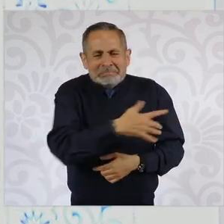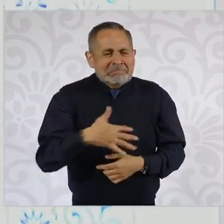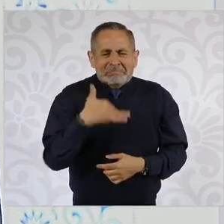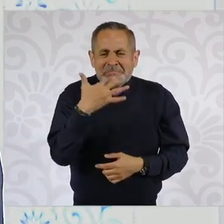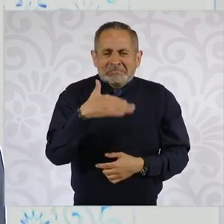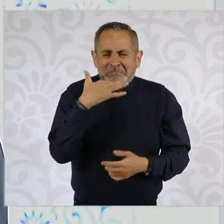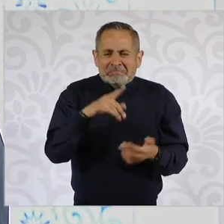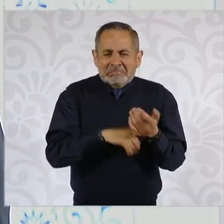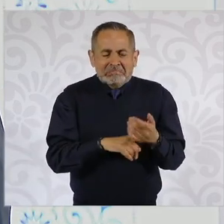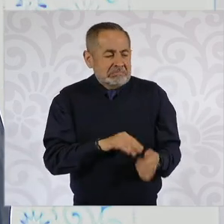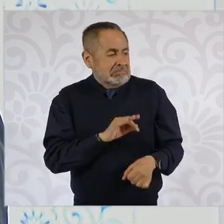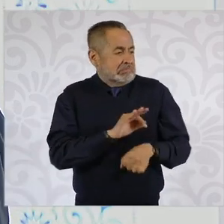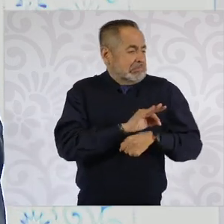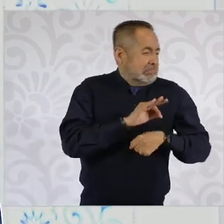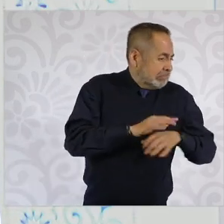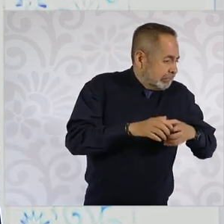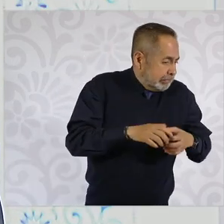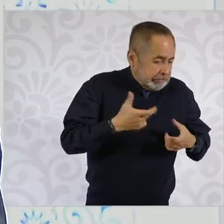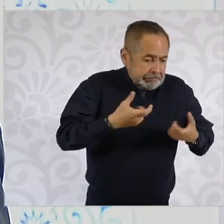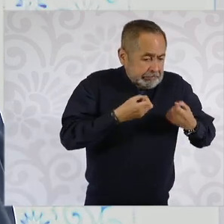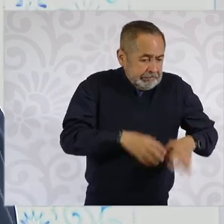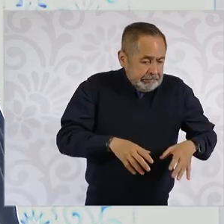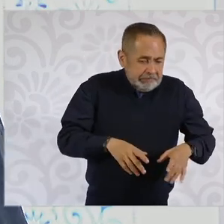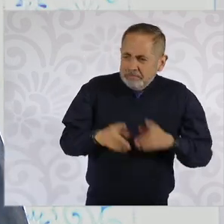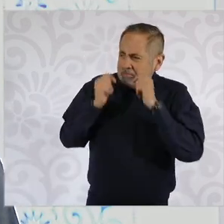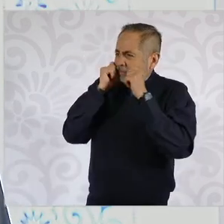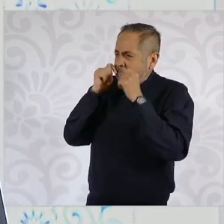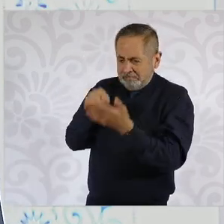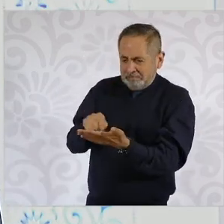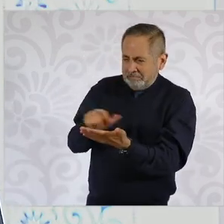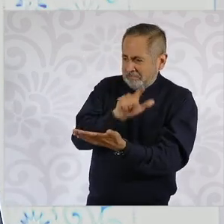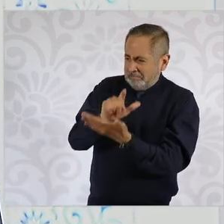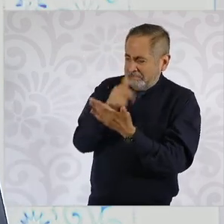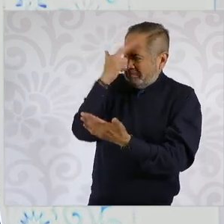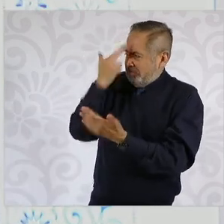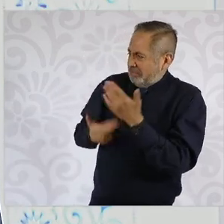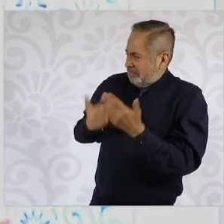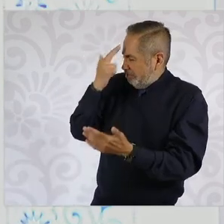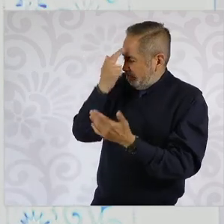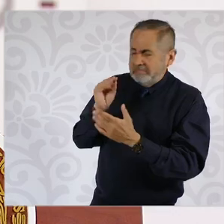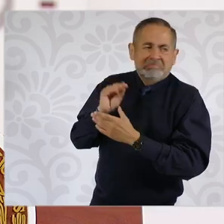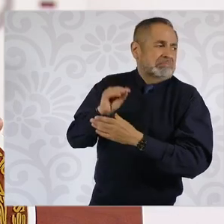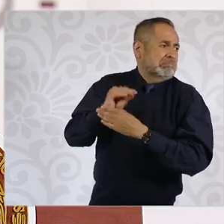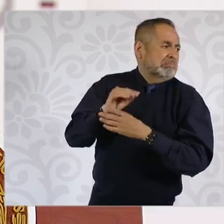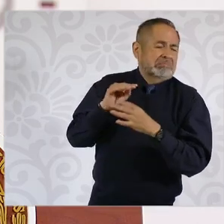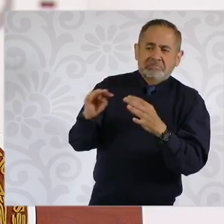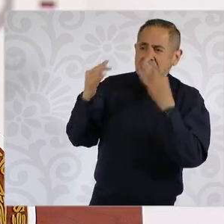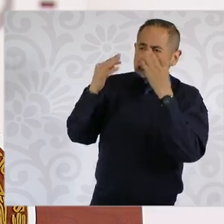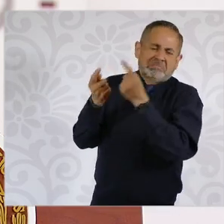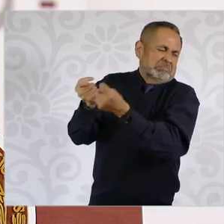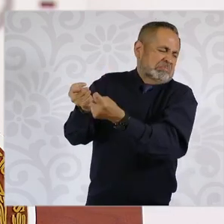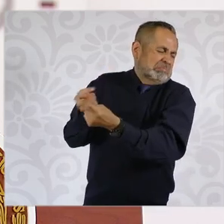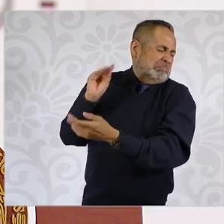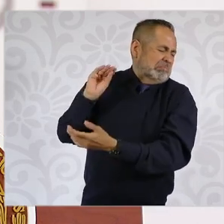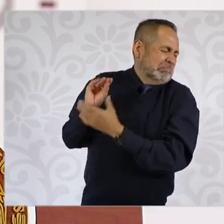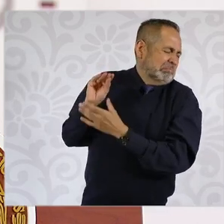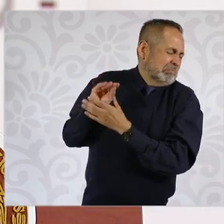que por defender un interés violan de manera pública y notoria una ley